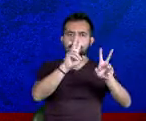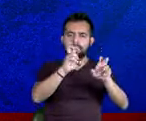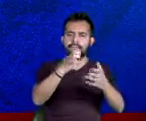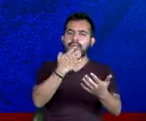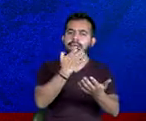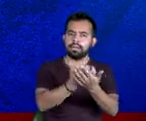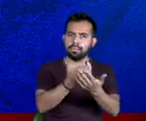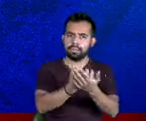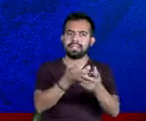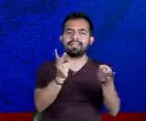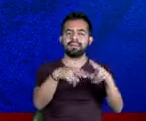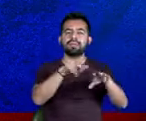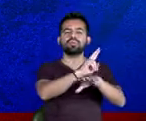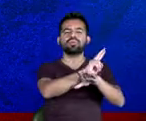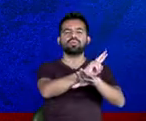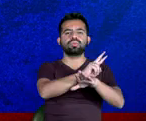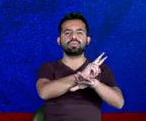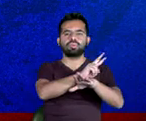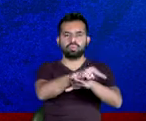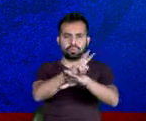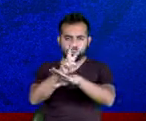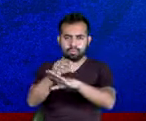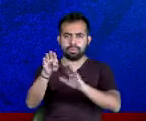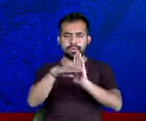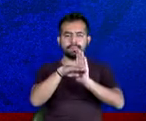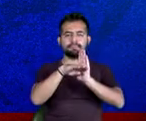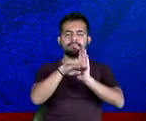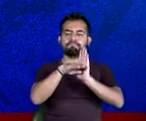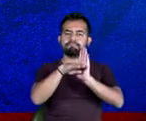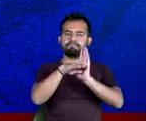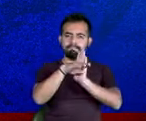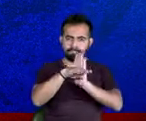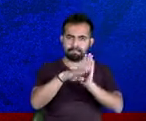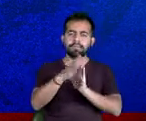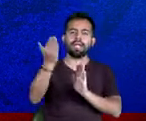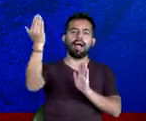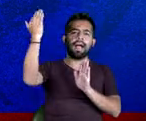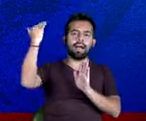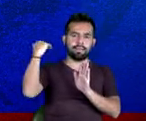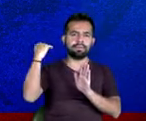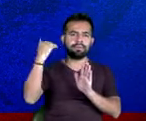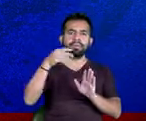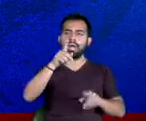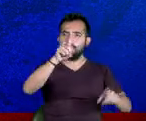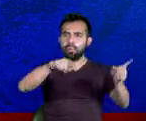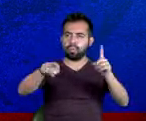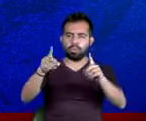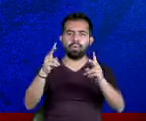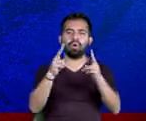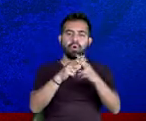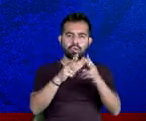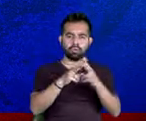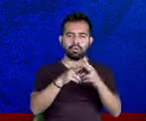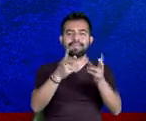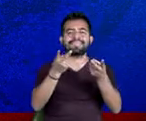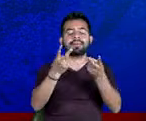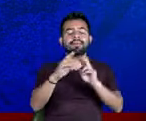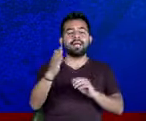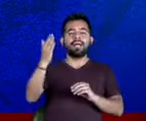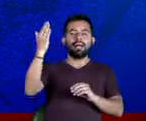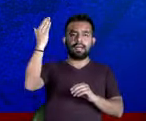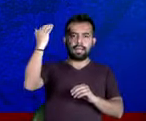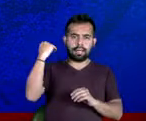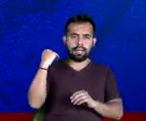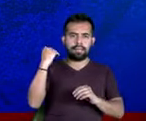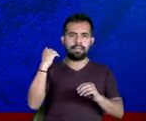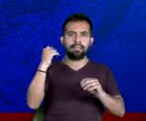fue superintendente de bancos, lo conocen seguramente por eso, también fue exintendente general